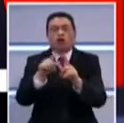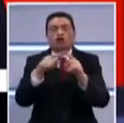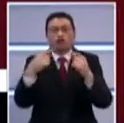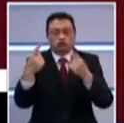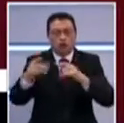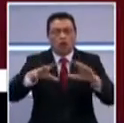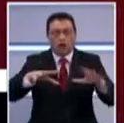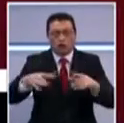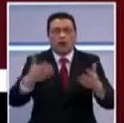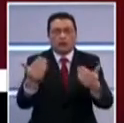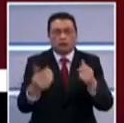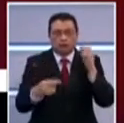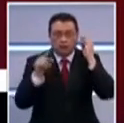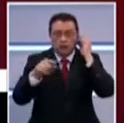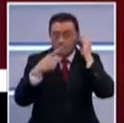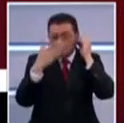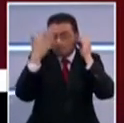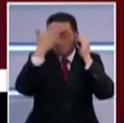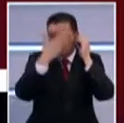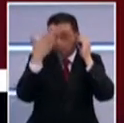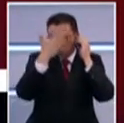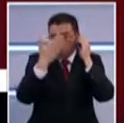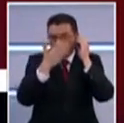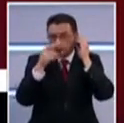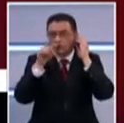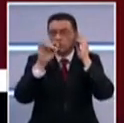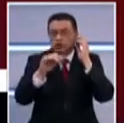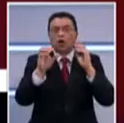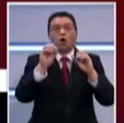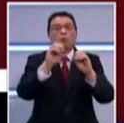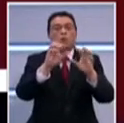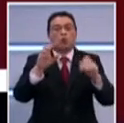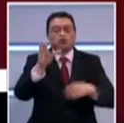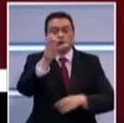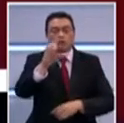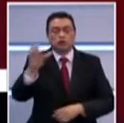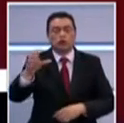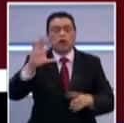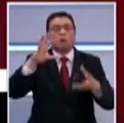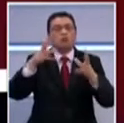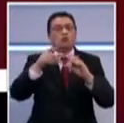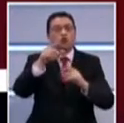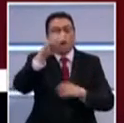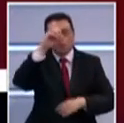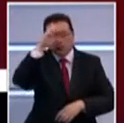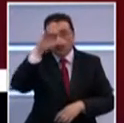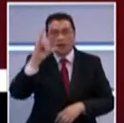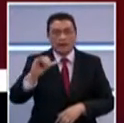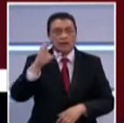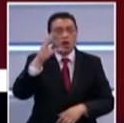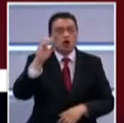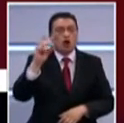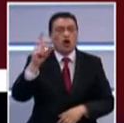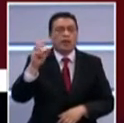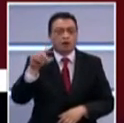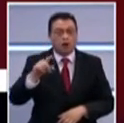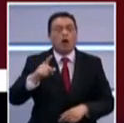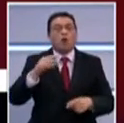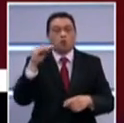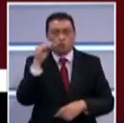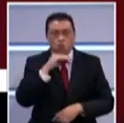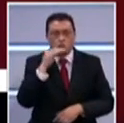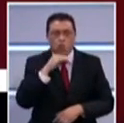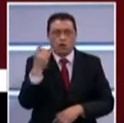reduce las veces es una preocupación la mayoría de la gente en el mundo la minería y en codelco dicen que es urgente poner